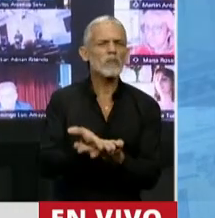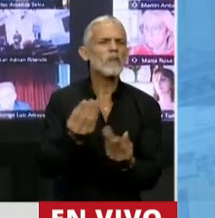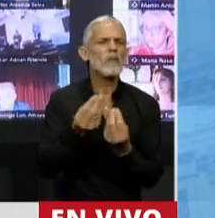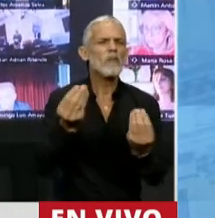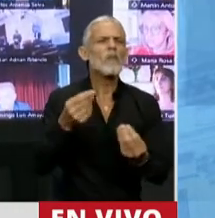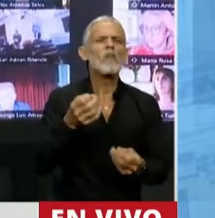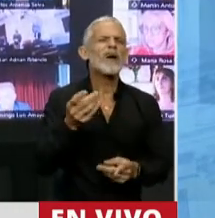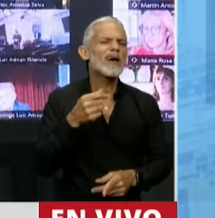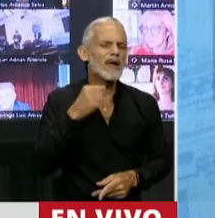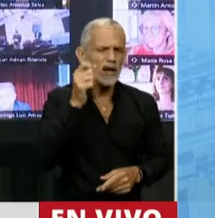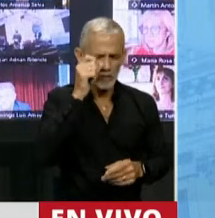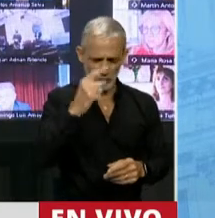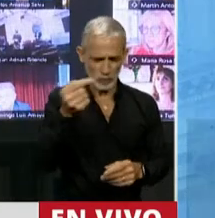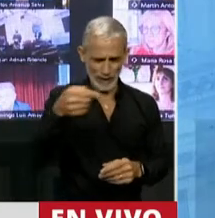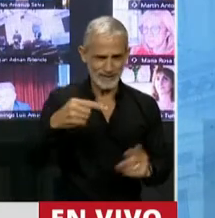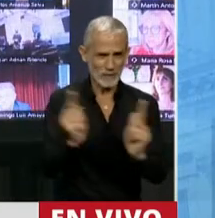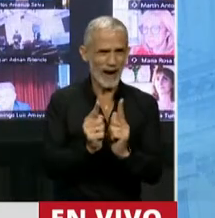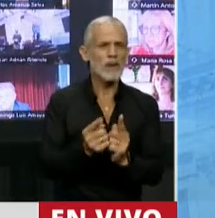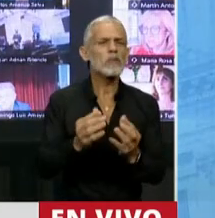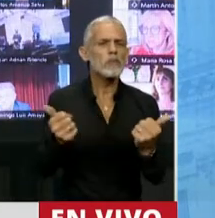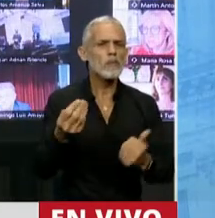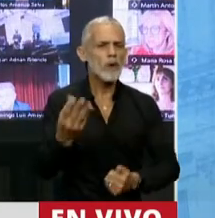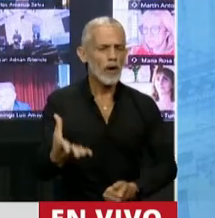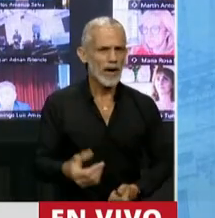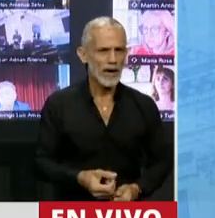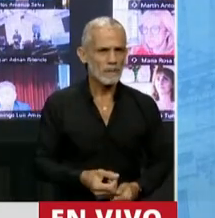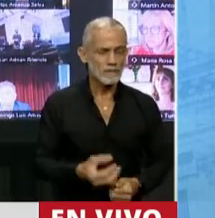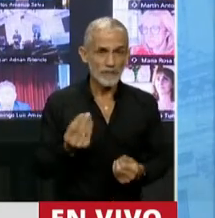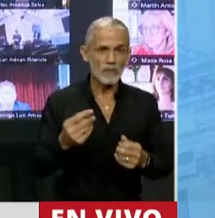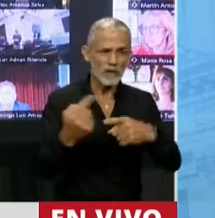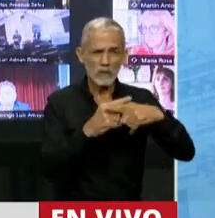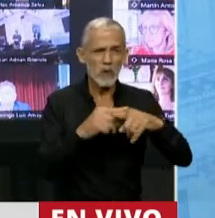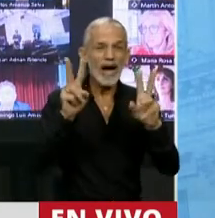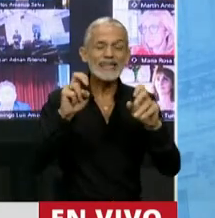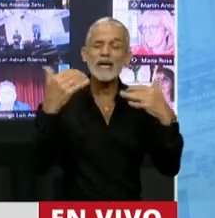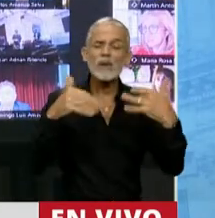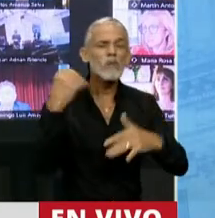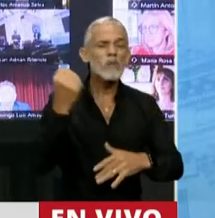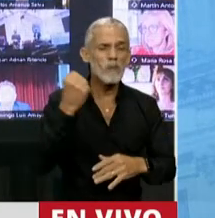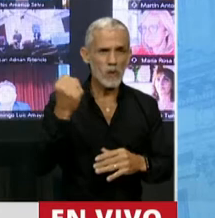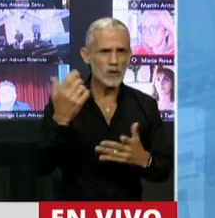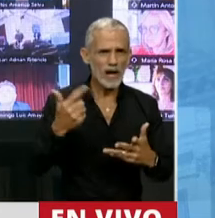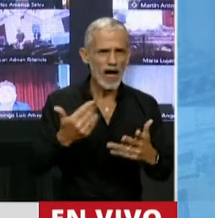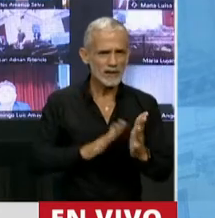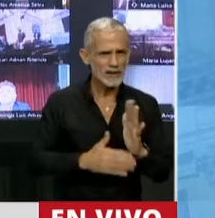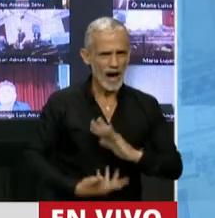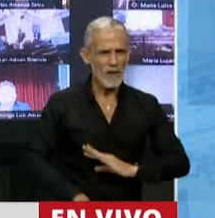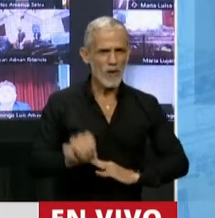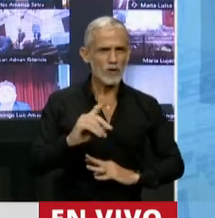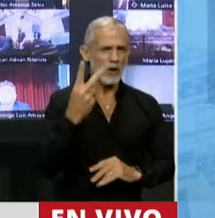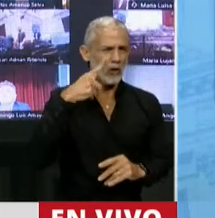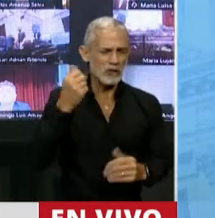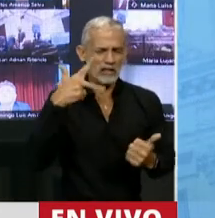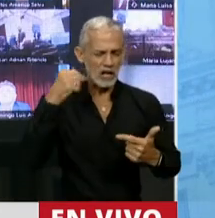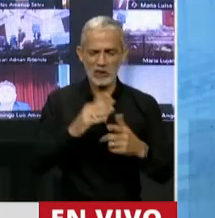por qué lo quieren hacer en una semana. ¿Por qué quieren que debatamos un tema tan importante en un par de